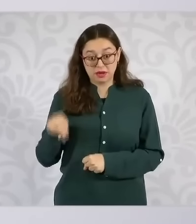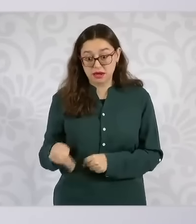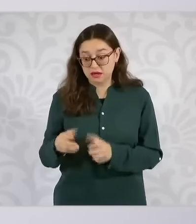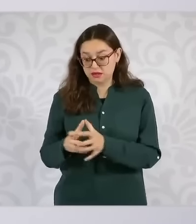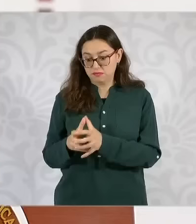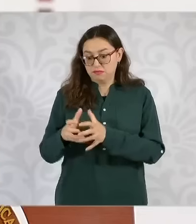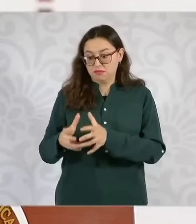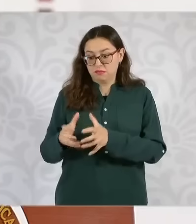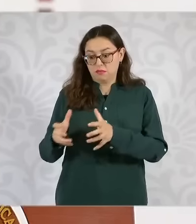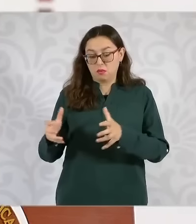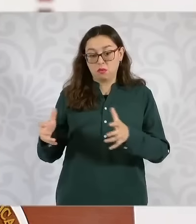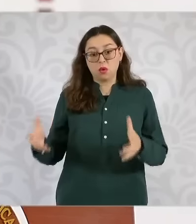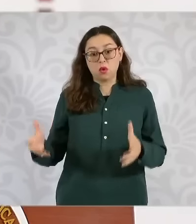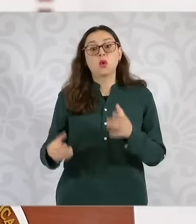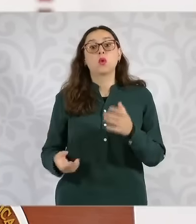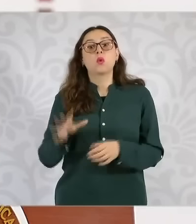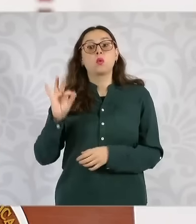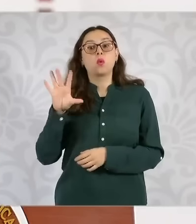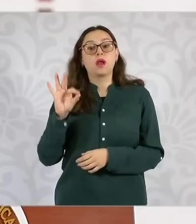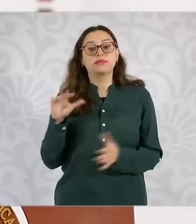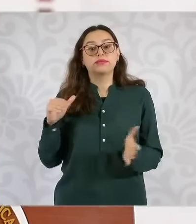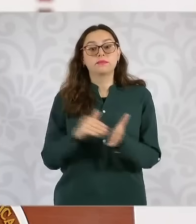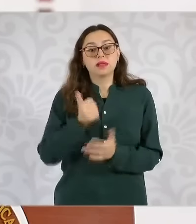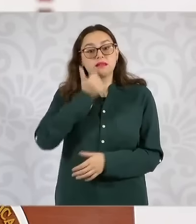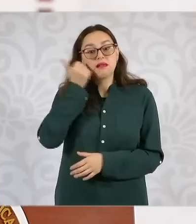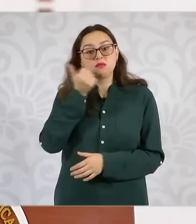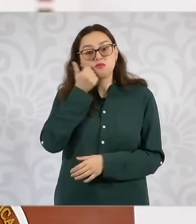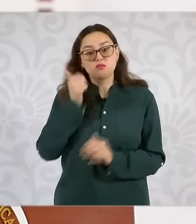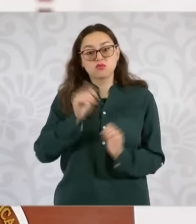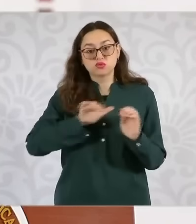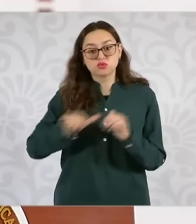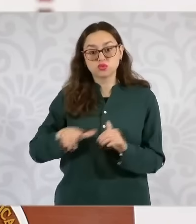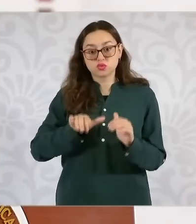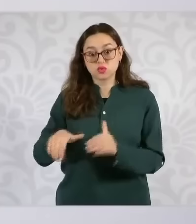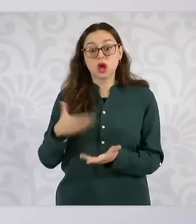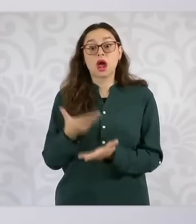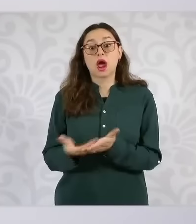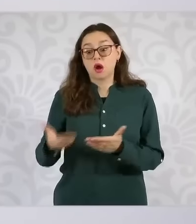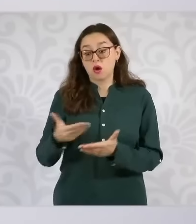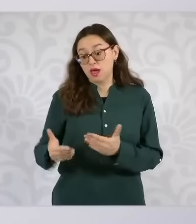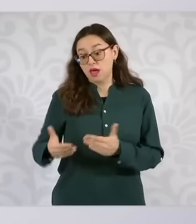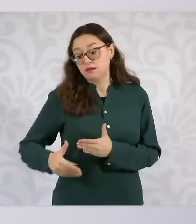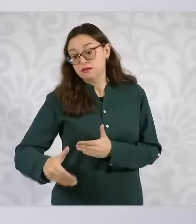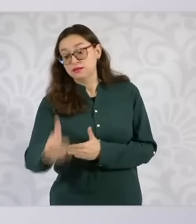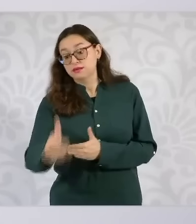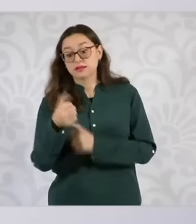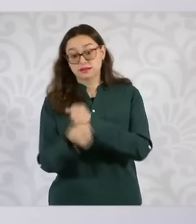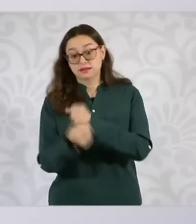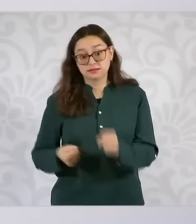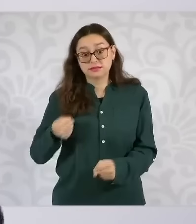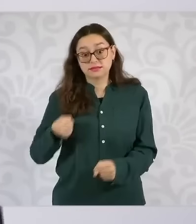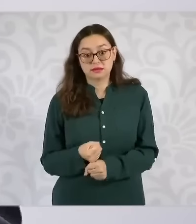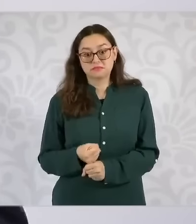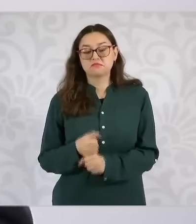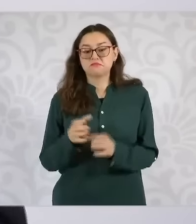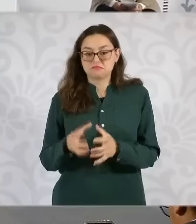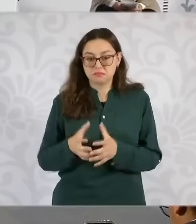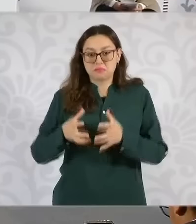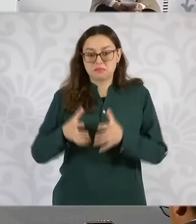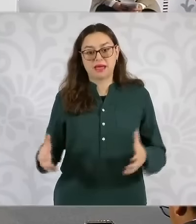en 40,000 lugares su matrícula y ahora se pone el reto de que en estos 6 años crezca a